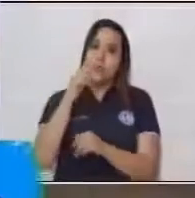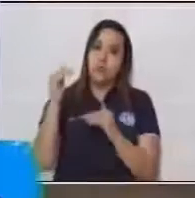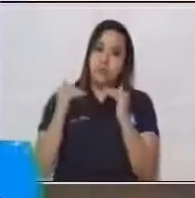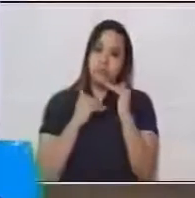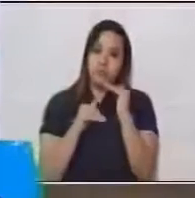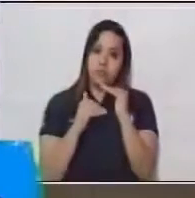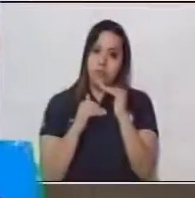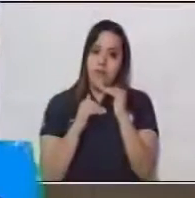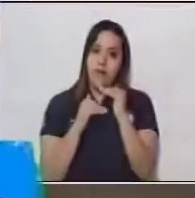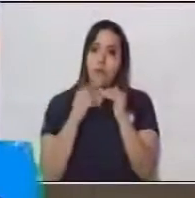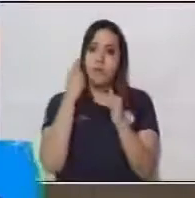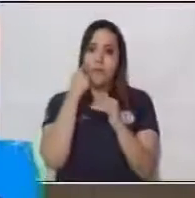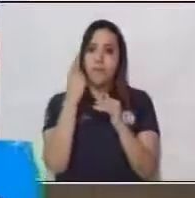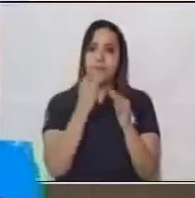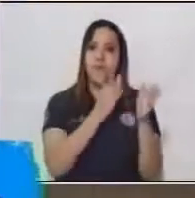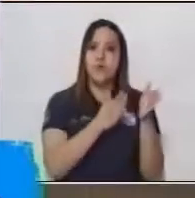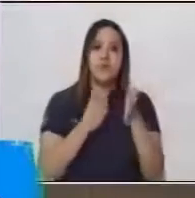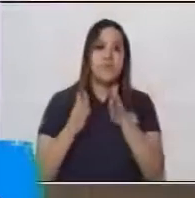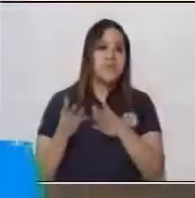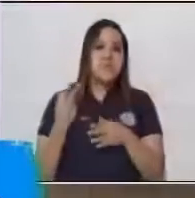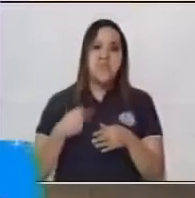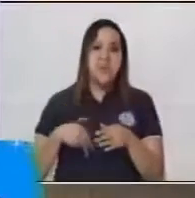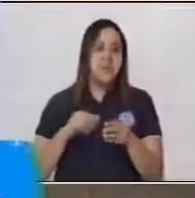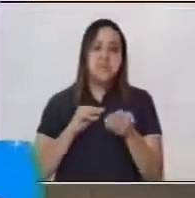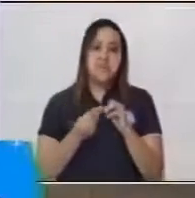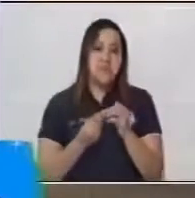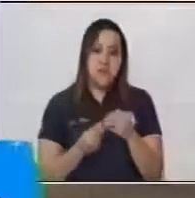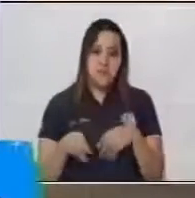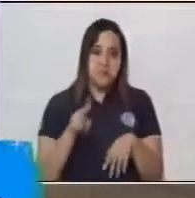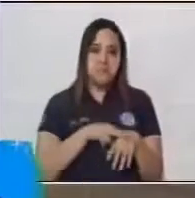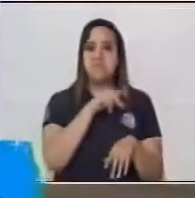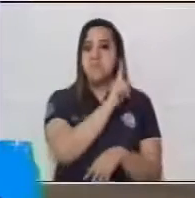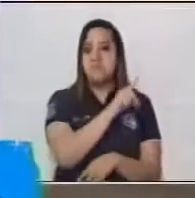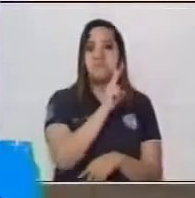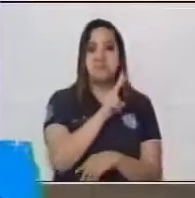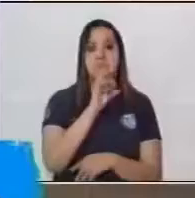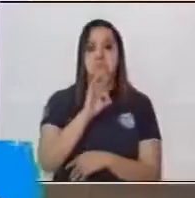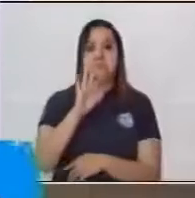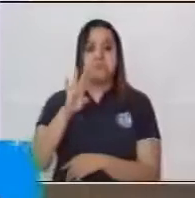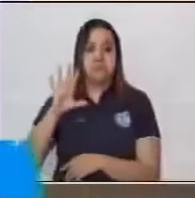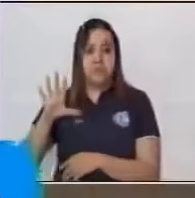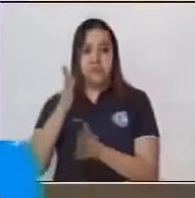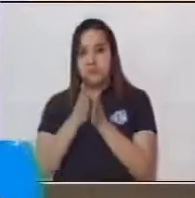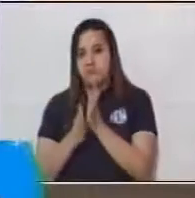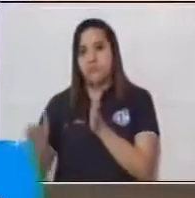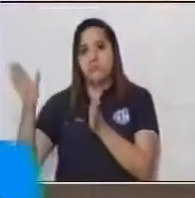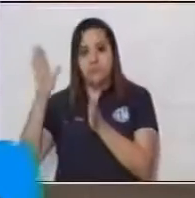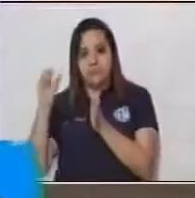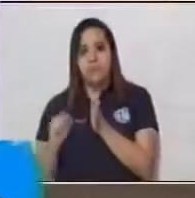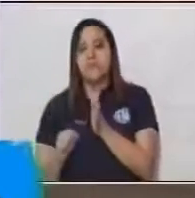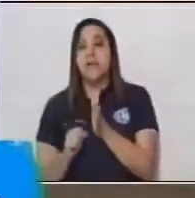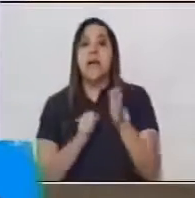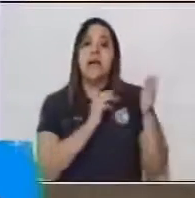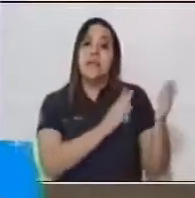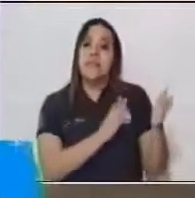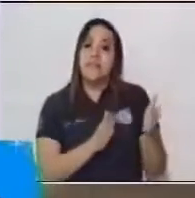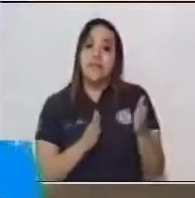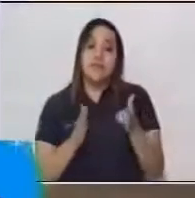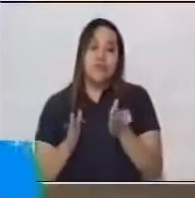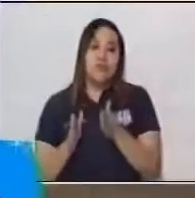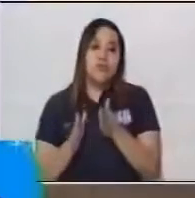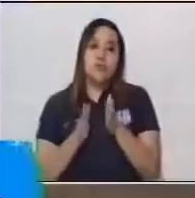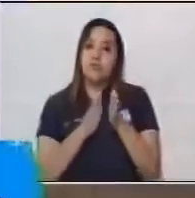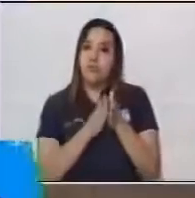naturales. 1, 2, 3, 4, 5. Es una serie o una sucesión